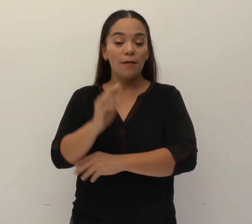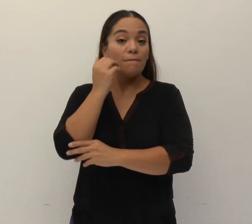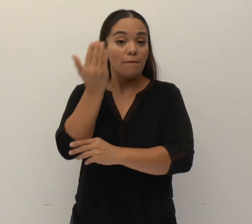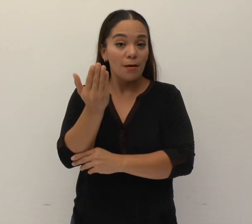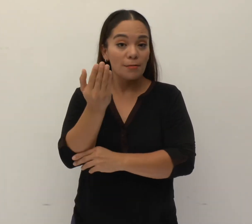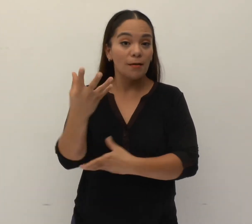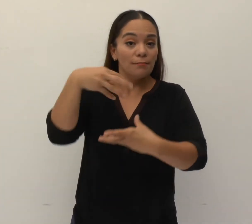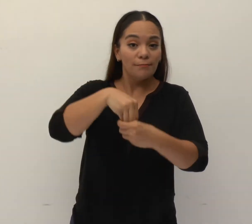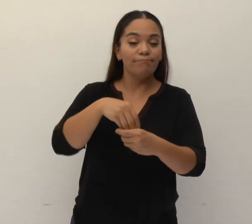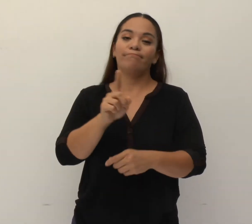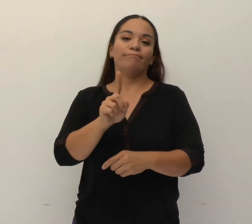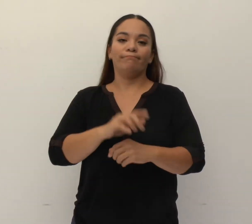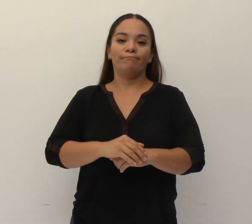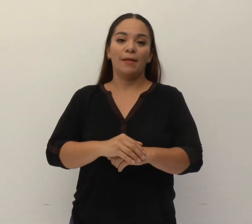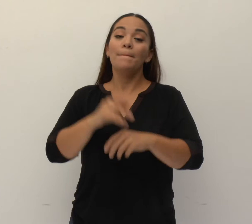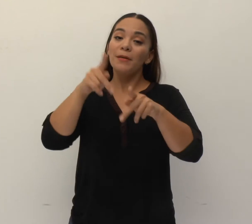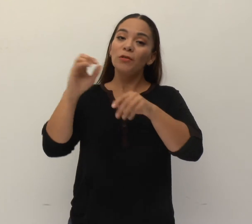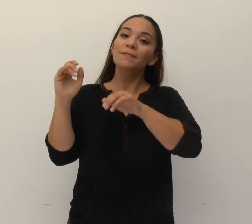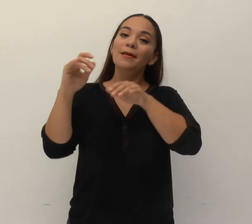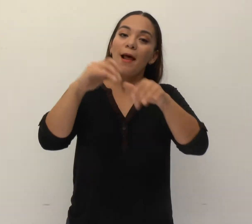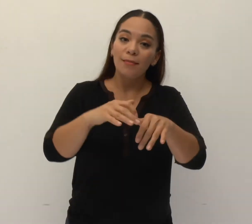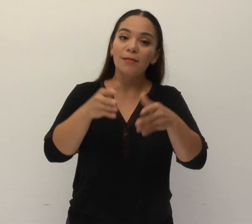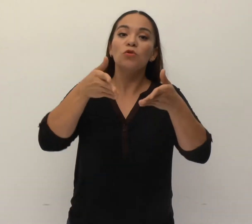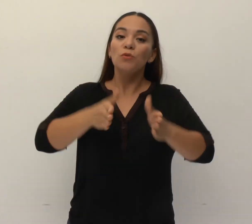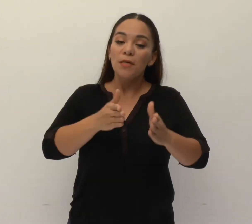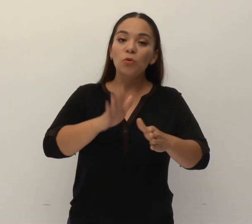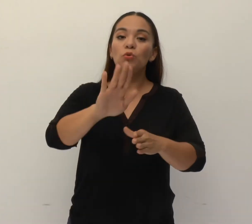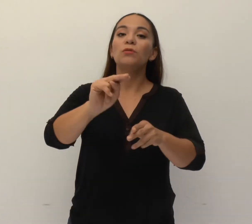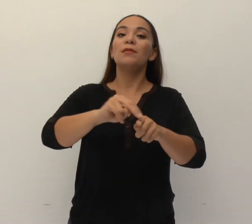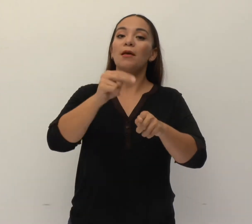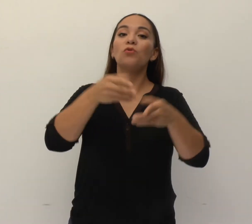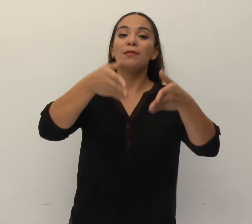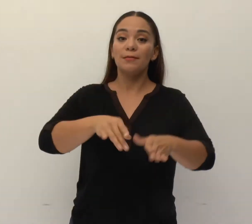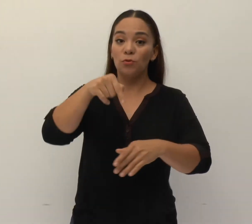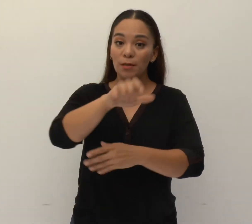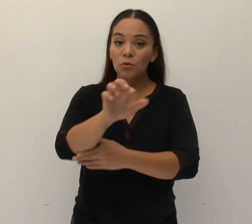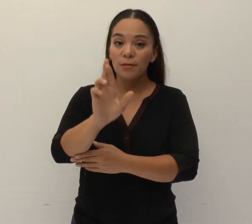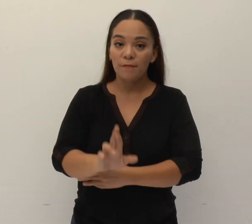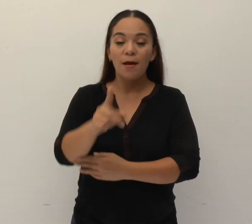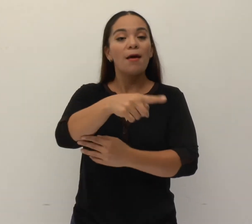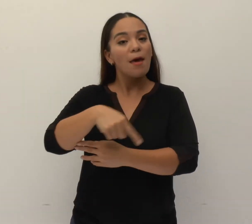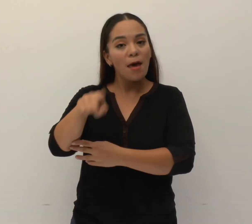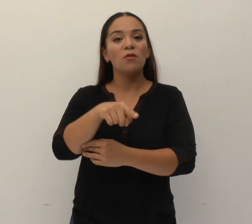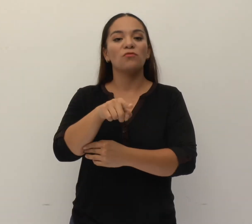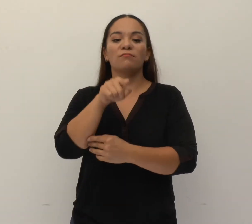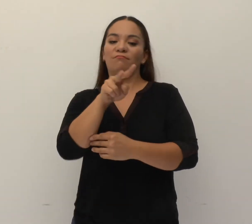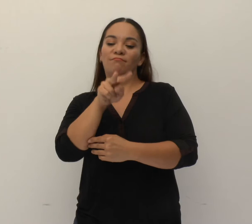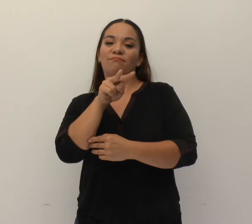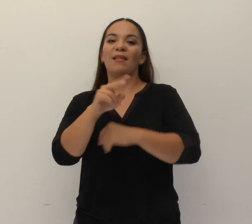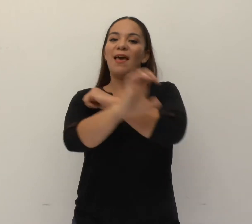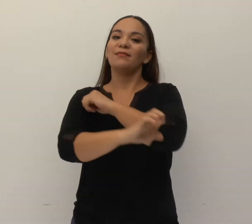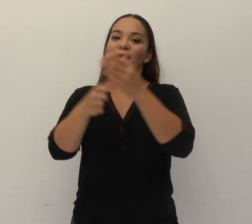no ha sido un proceso sencillo. Los migrantes, sus hijos e incluso sus nietos nacidos aquí fueron